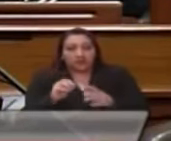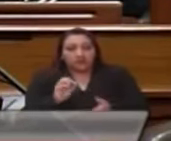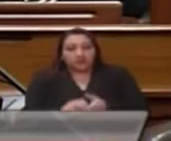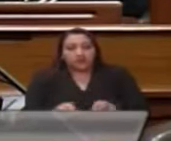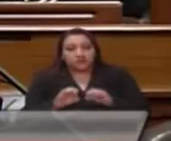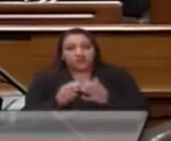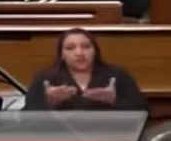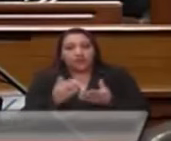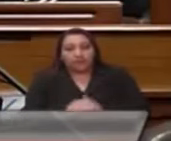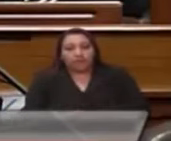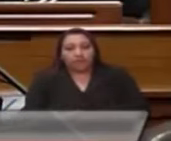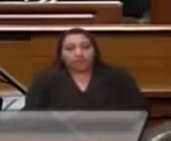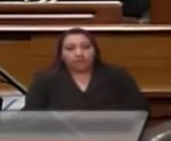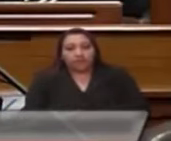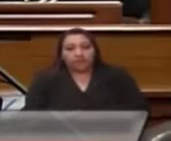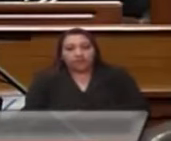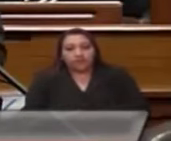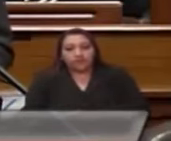más exigente.